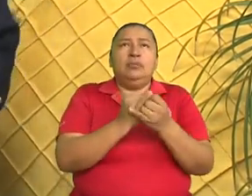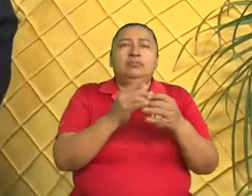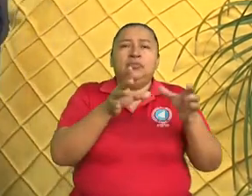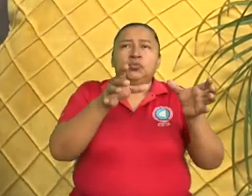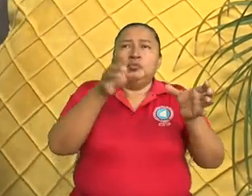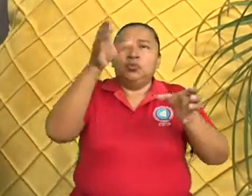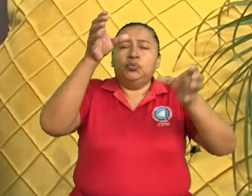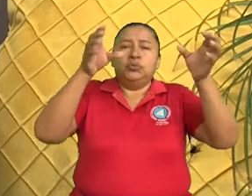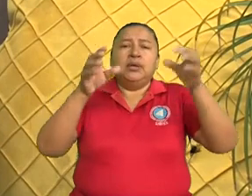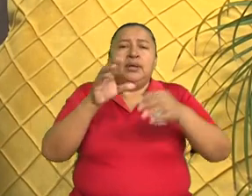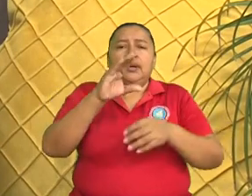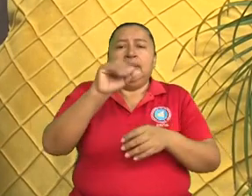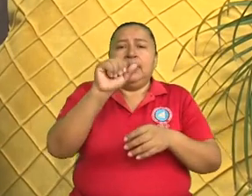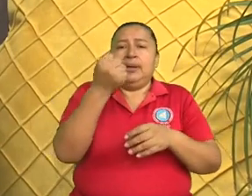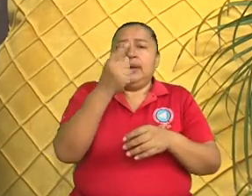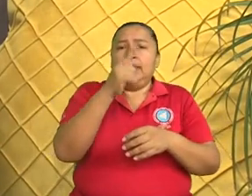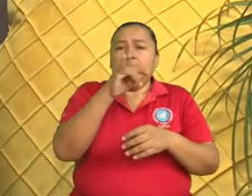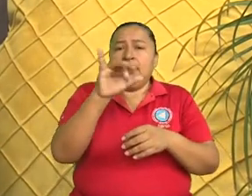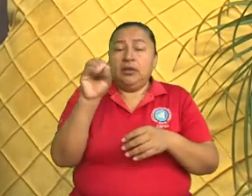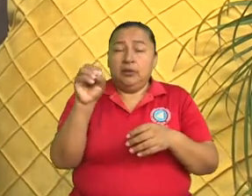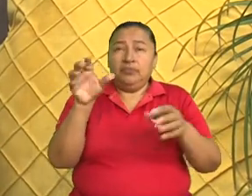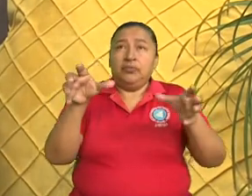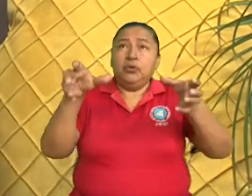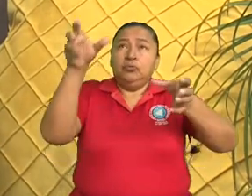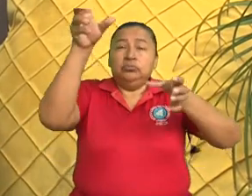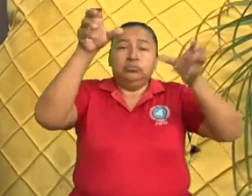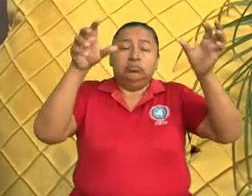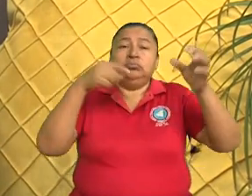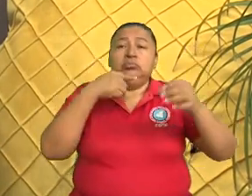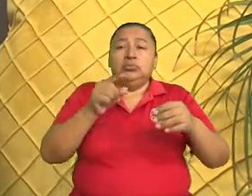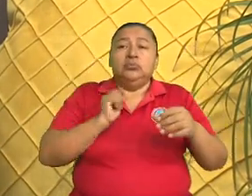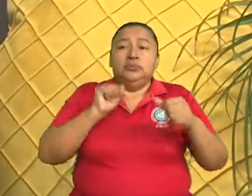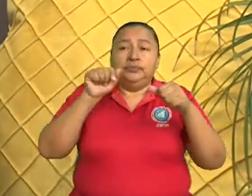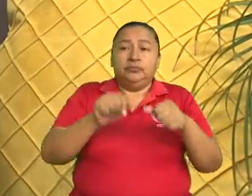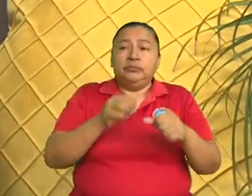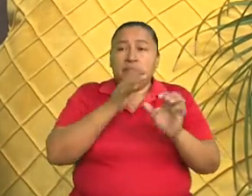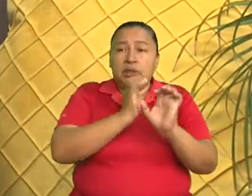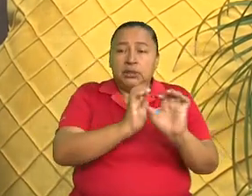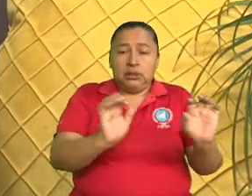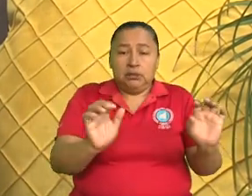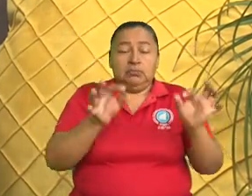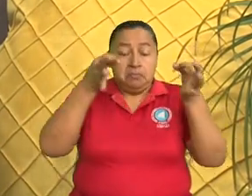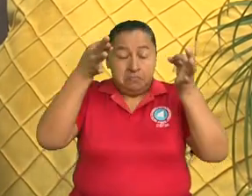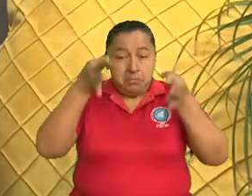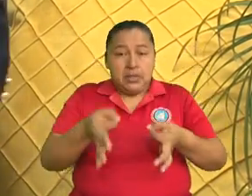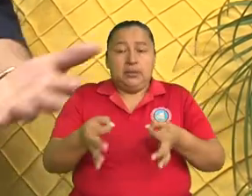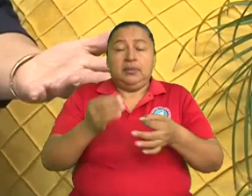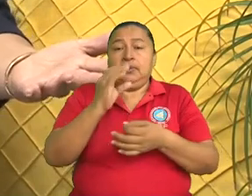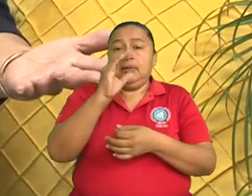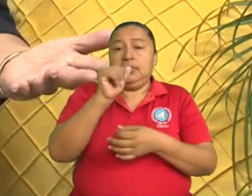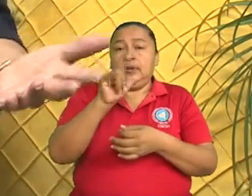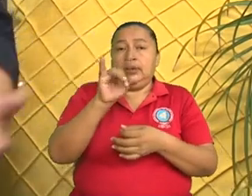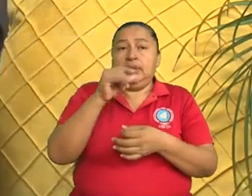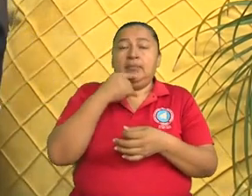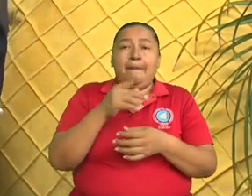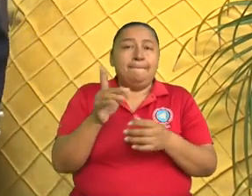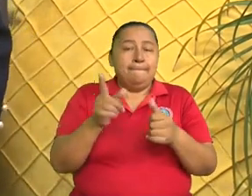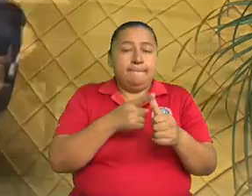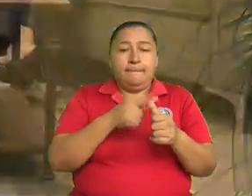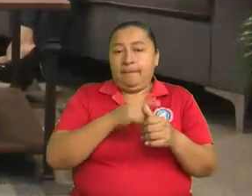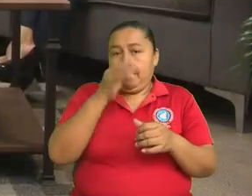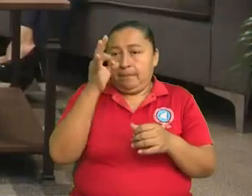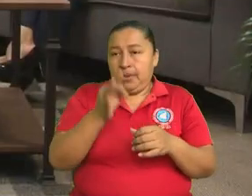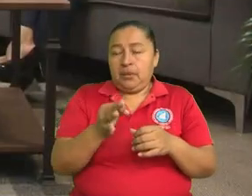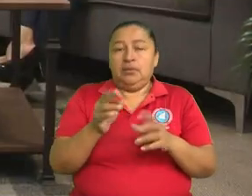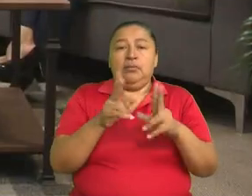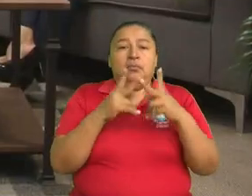La compañera siempre nos dice, cuando vayamos a hacer algo en educación y para las familias, debe ser de calidad. Sí. De primera. De primera. ¿No?